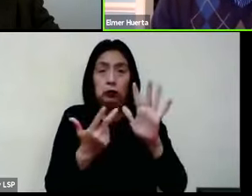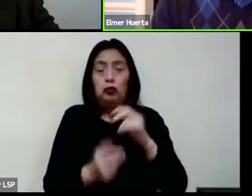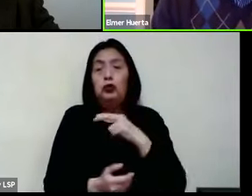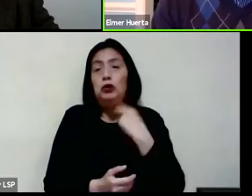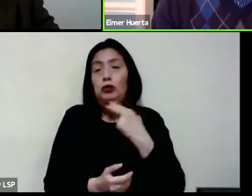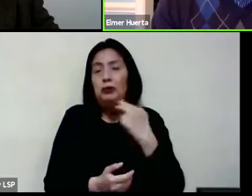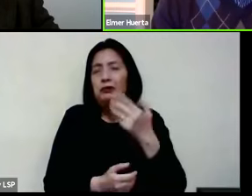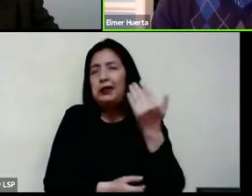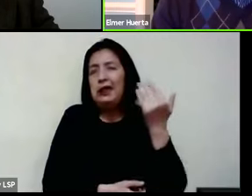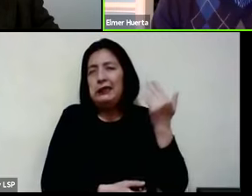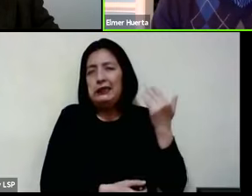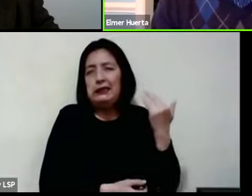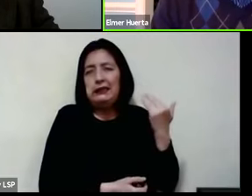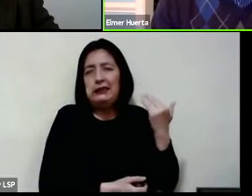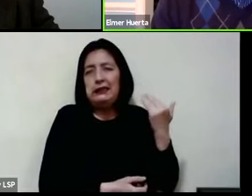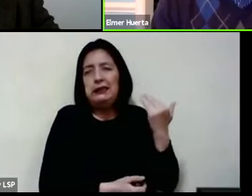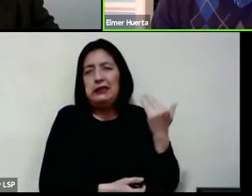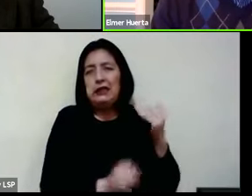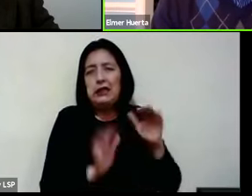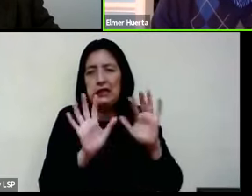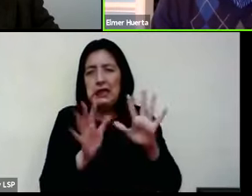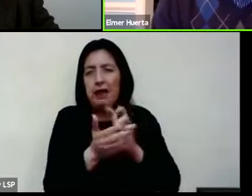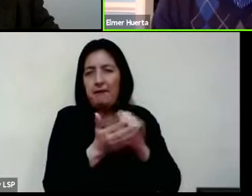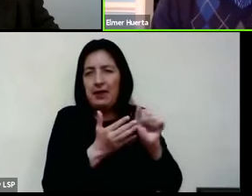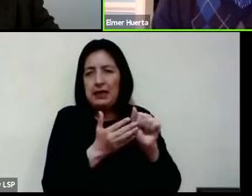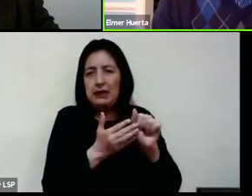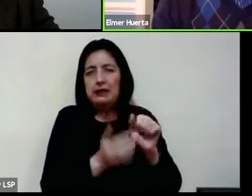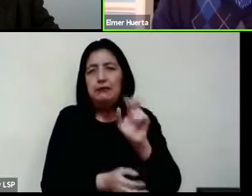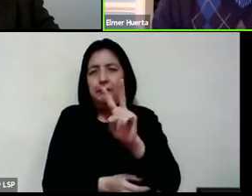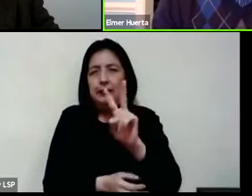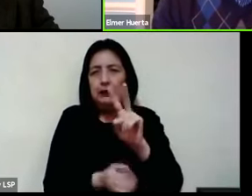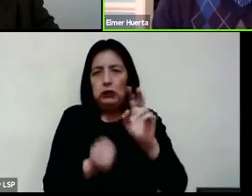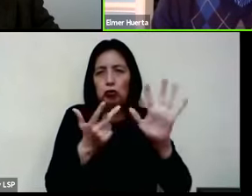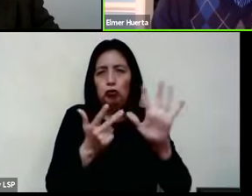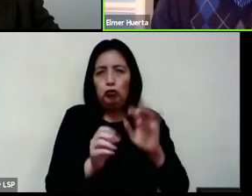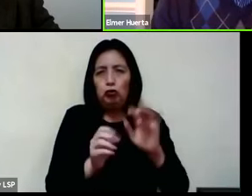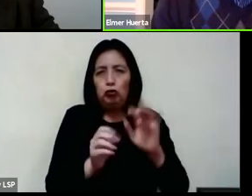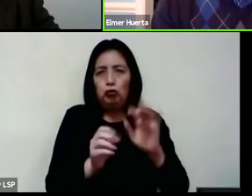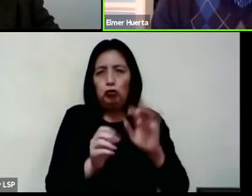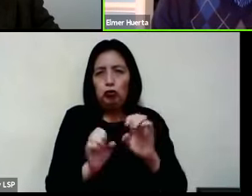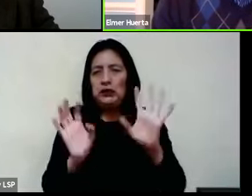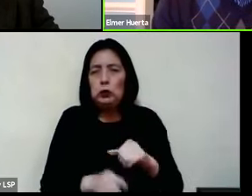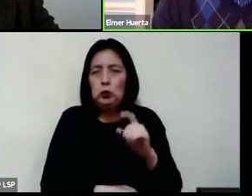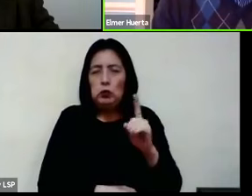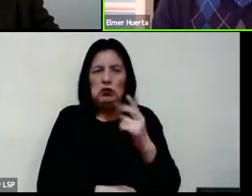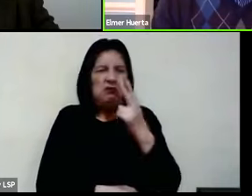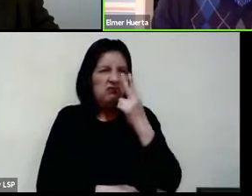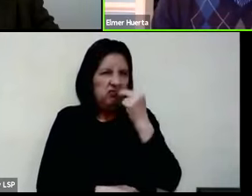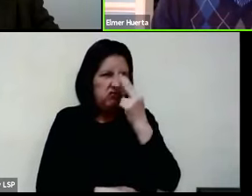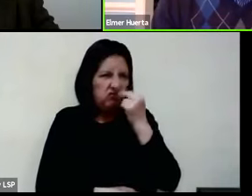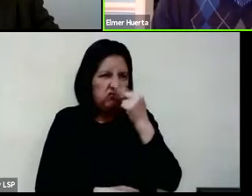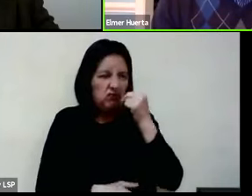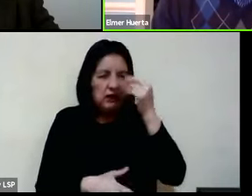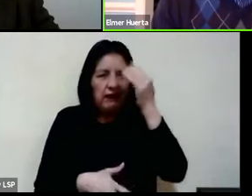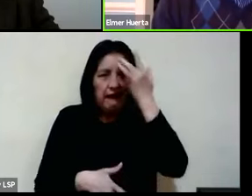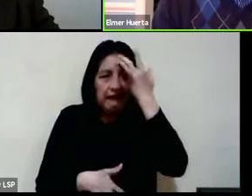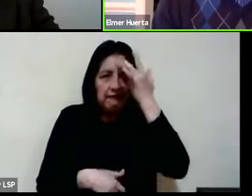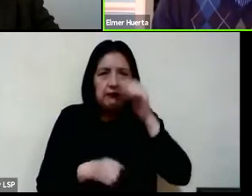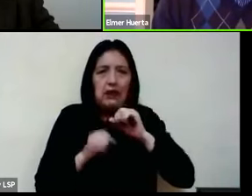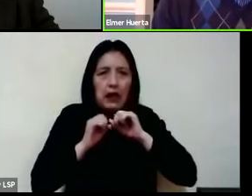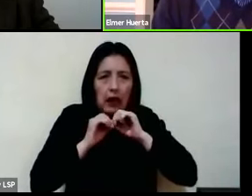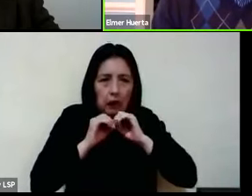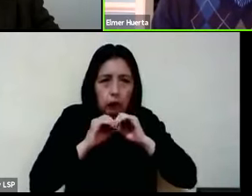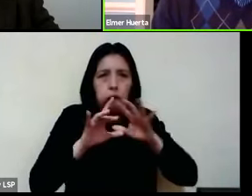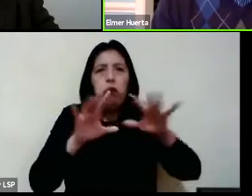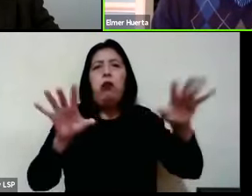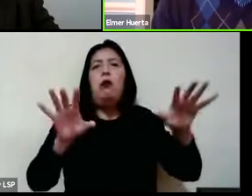hace exactamente 10 meses y 28 días que una rara enfermedad fue anunciada